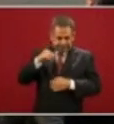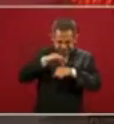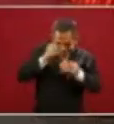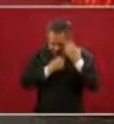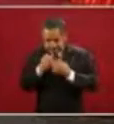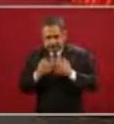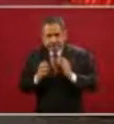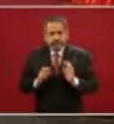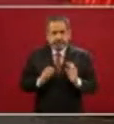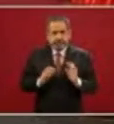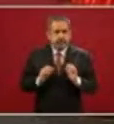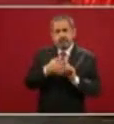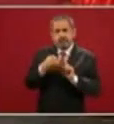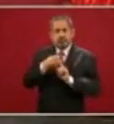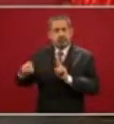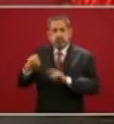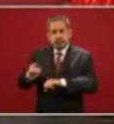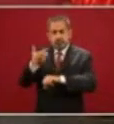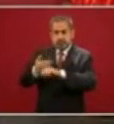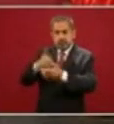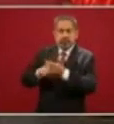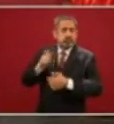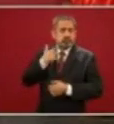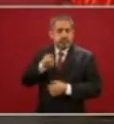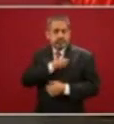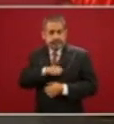coordinada por el propio secretario de Salud de entonces, con